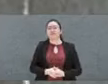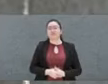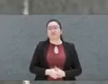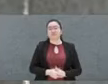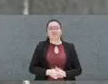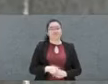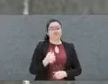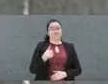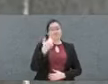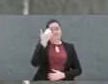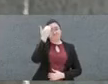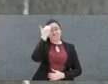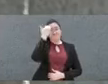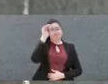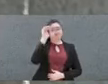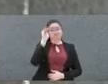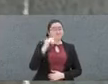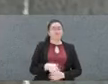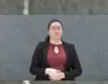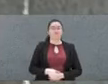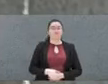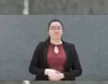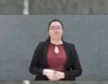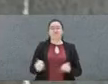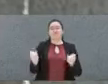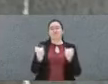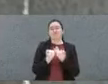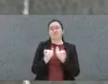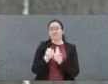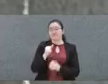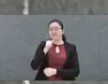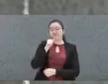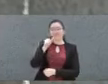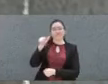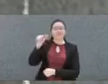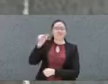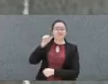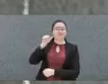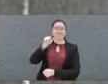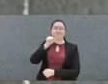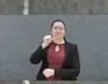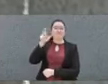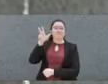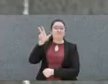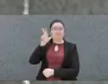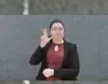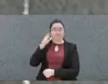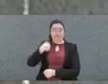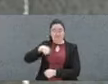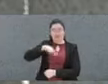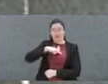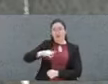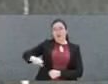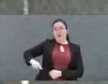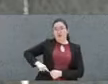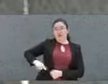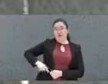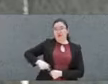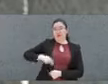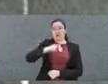No tengo conocimiento, como repetí el día ayer, no es política de nuestro gobierno andar